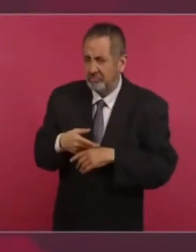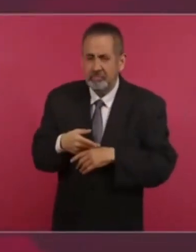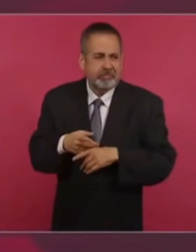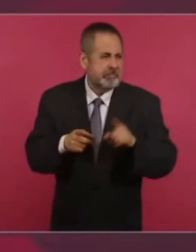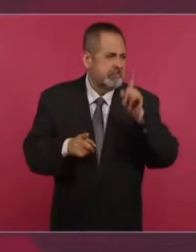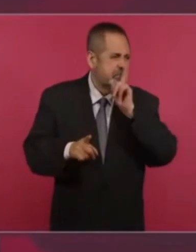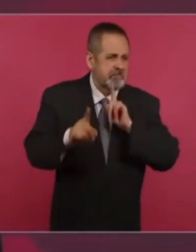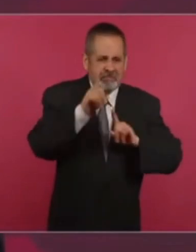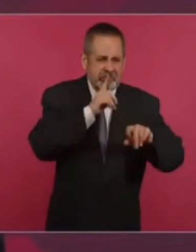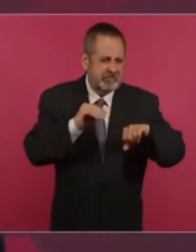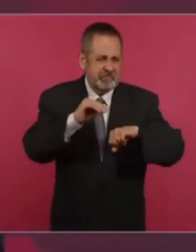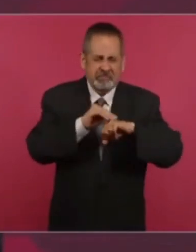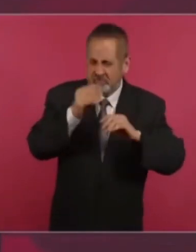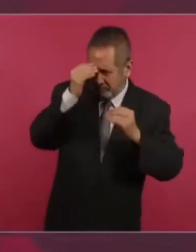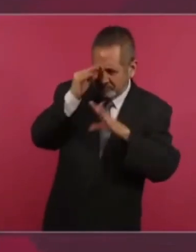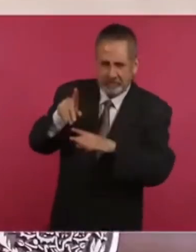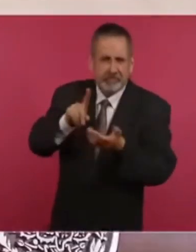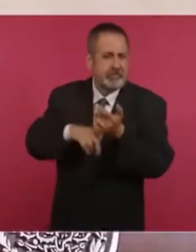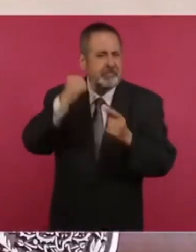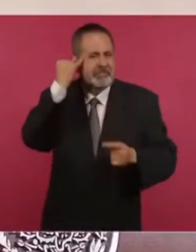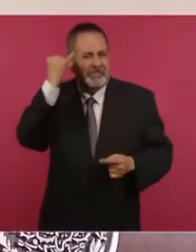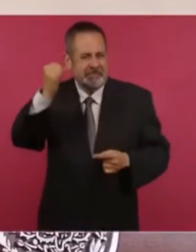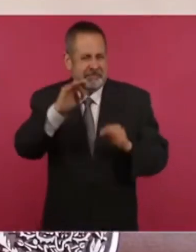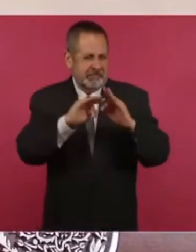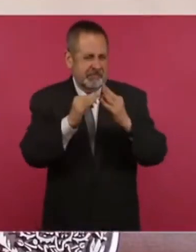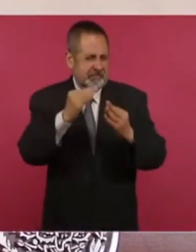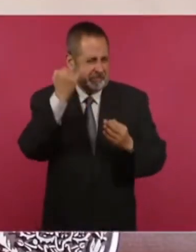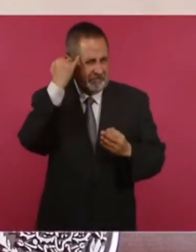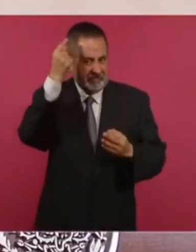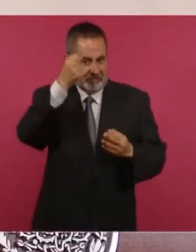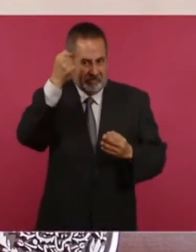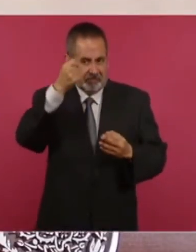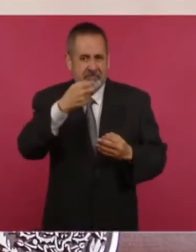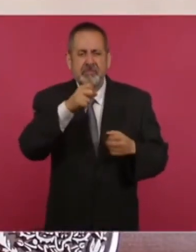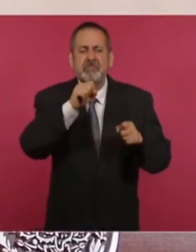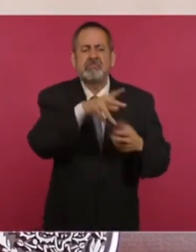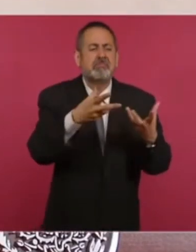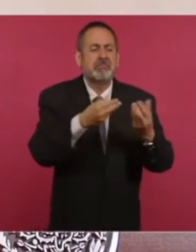propagandista de Hitler,